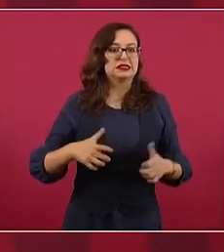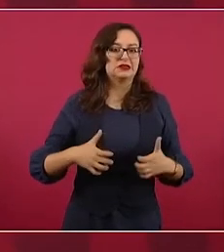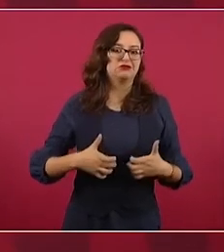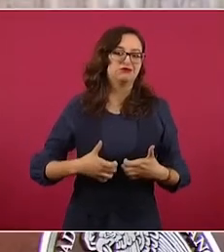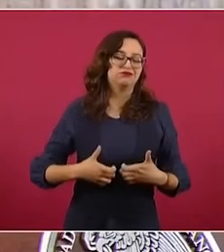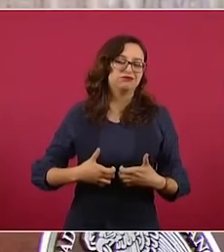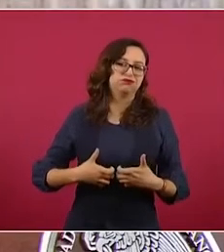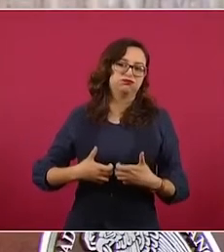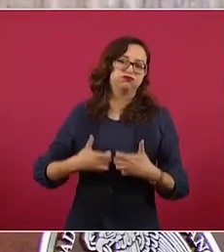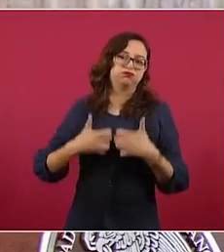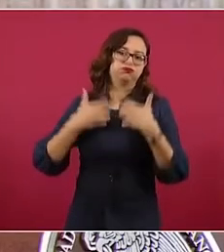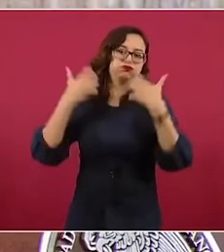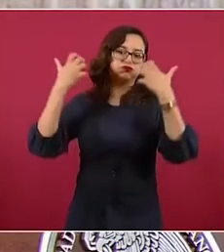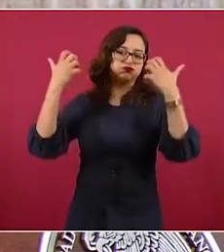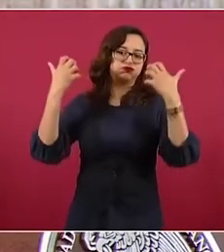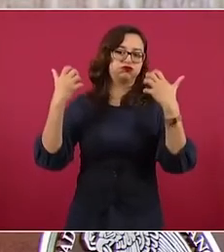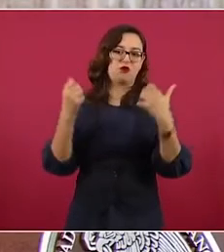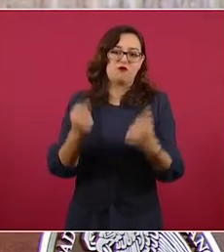fuerte.